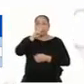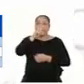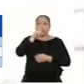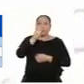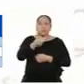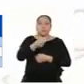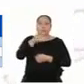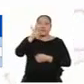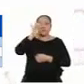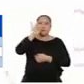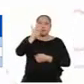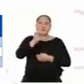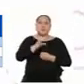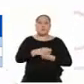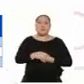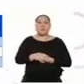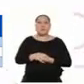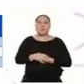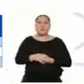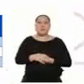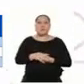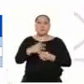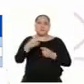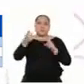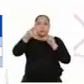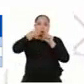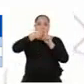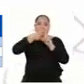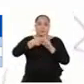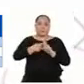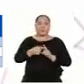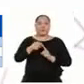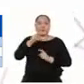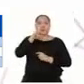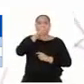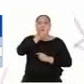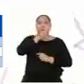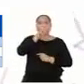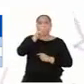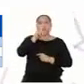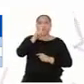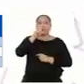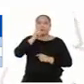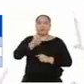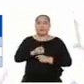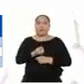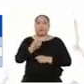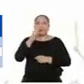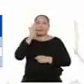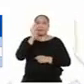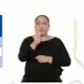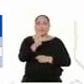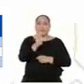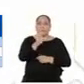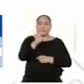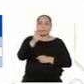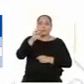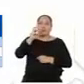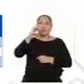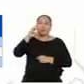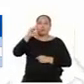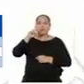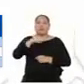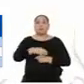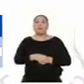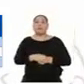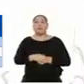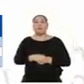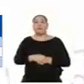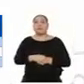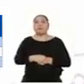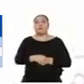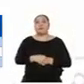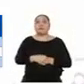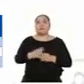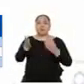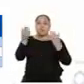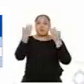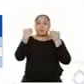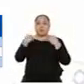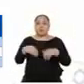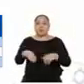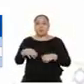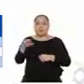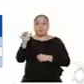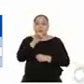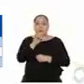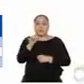21,8 Si lo sumo, me da un total de 31,4 gramos de carbohidratos Ahora,